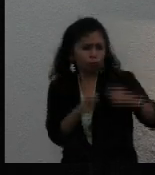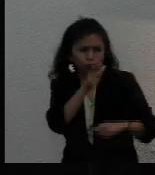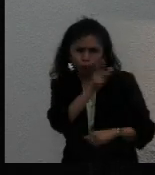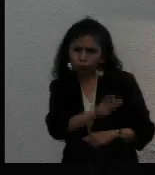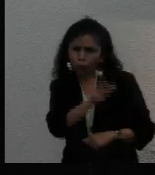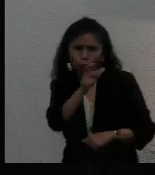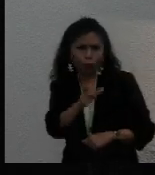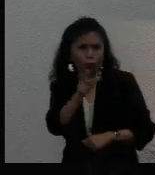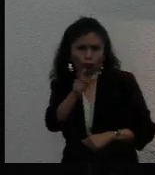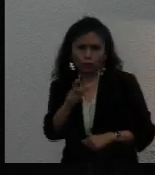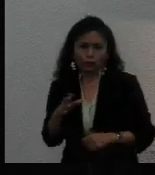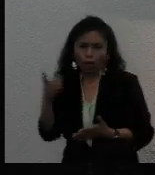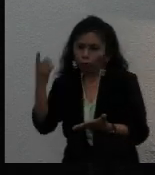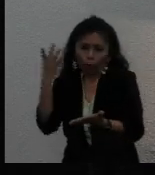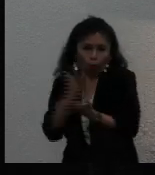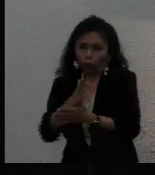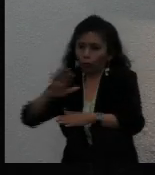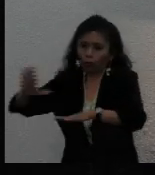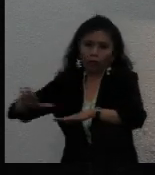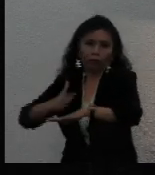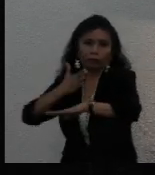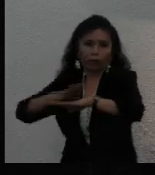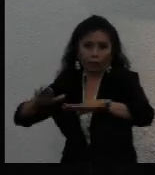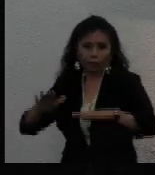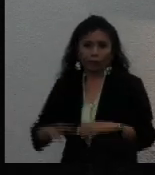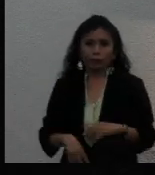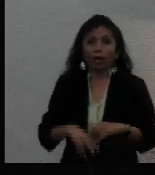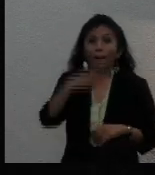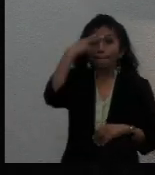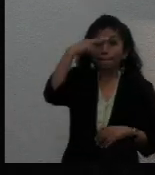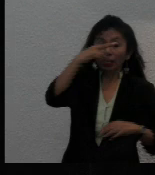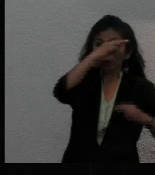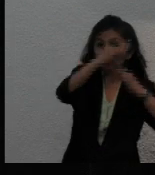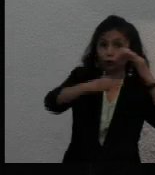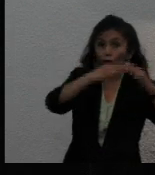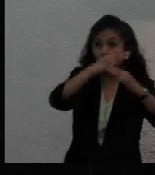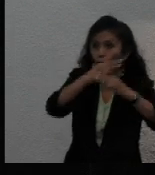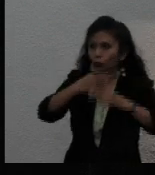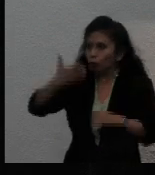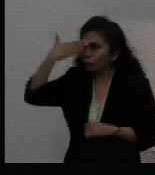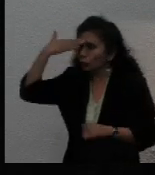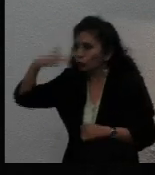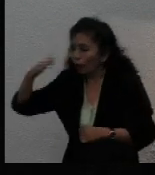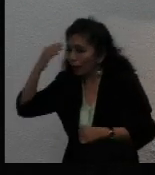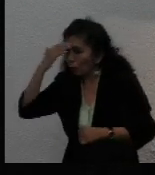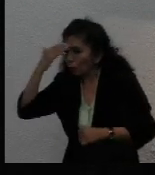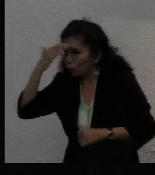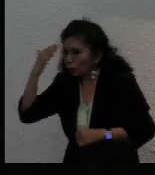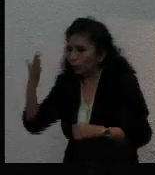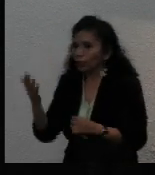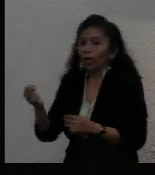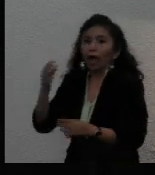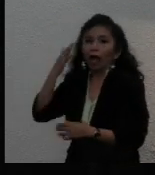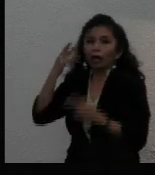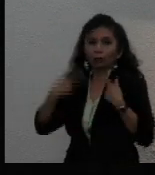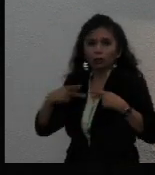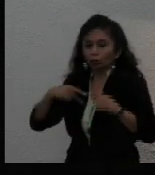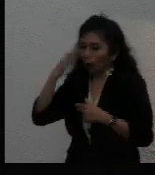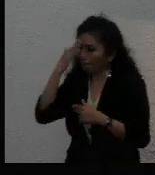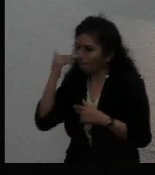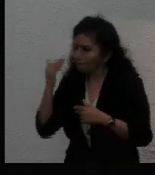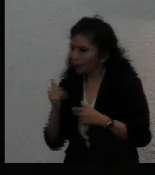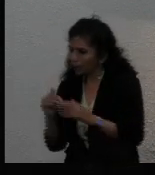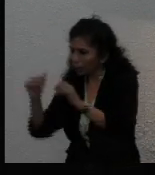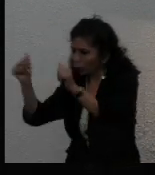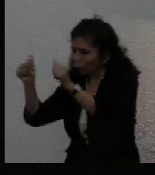playas. México y el mundo conocen la magia que nuestras artesanas forjan con sus manos y reconocen